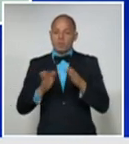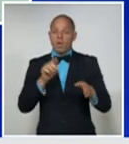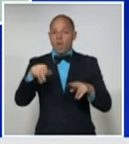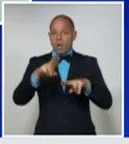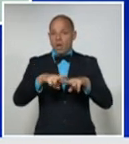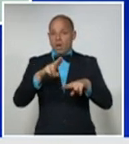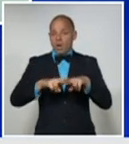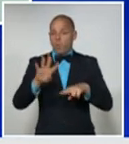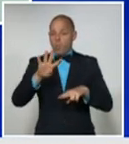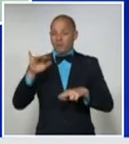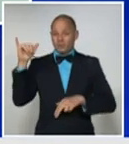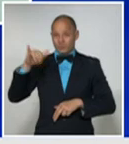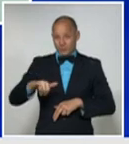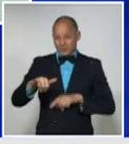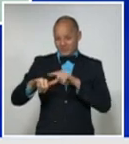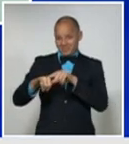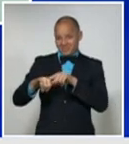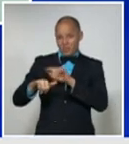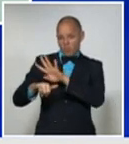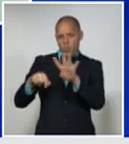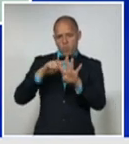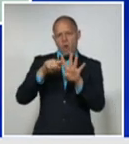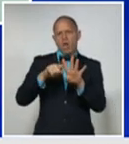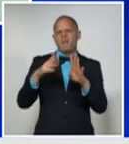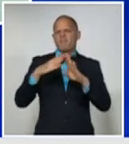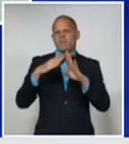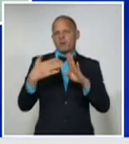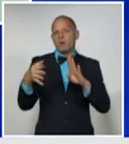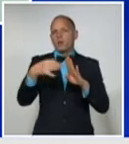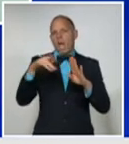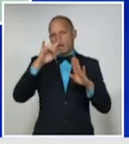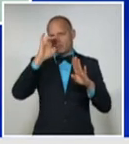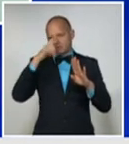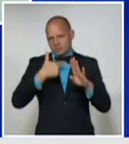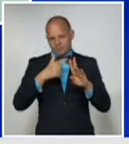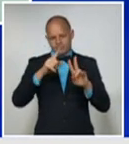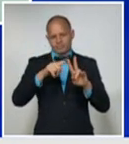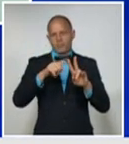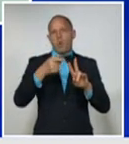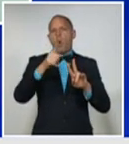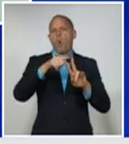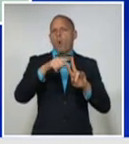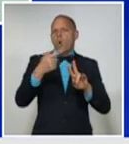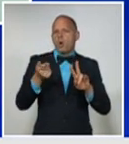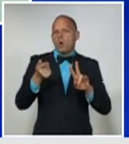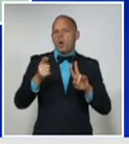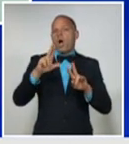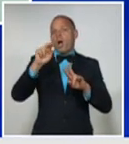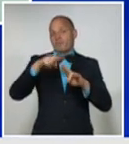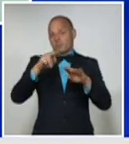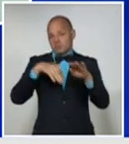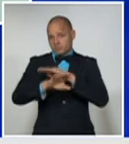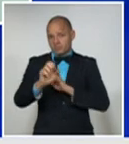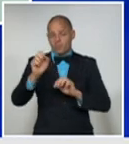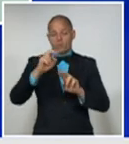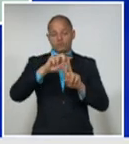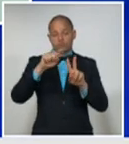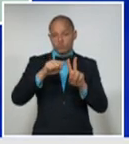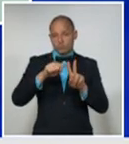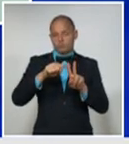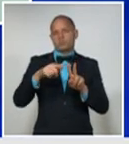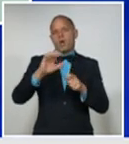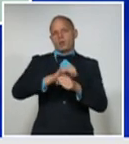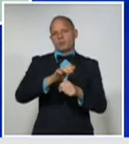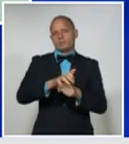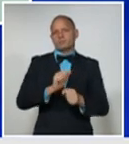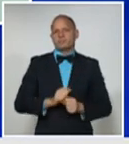importados, 1 de La Lisa, 1 de La Habana del Este y 2 de Arroyo Naranjo. los